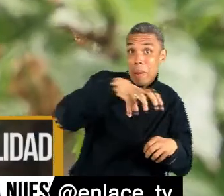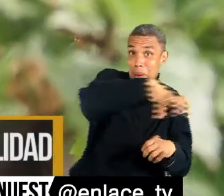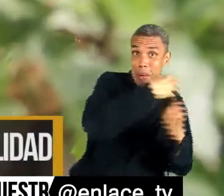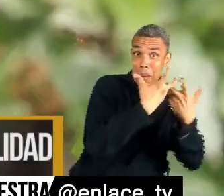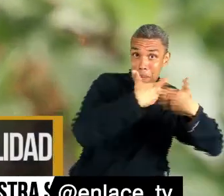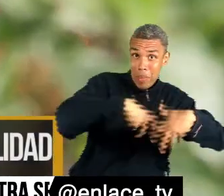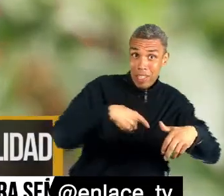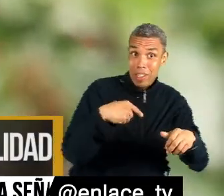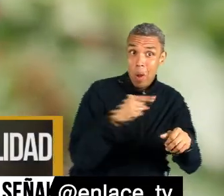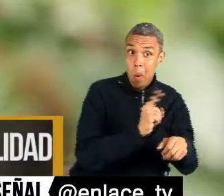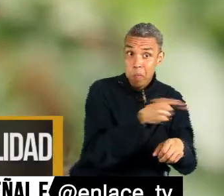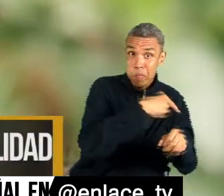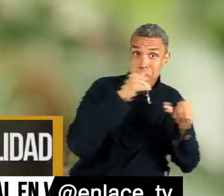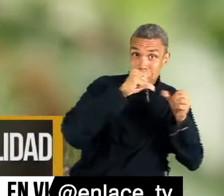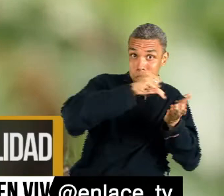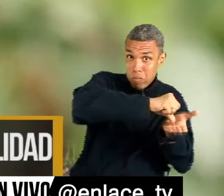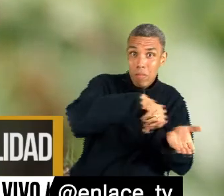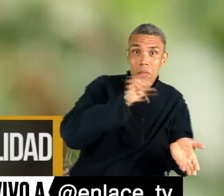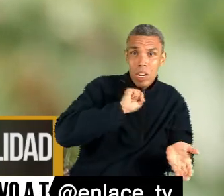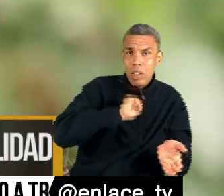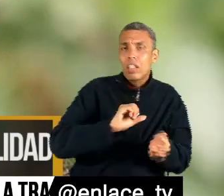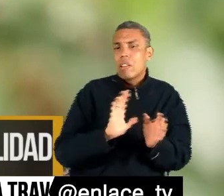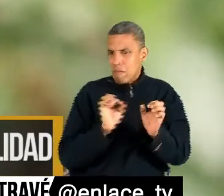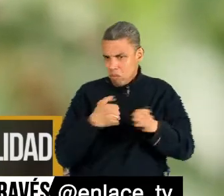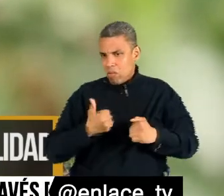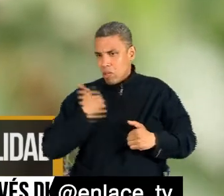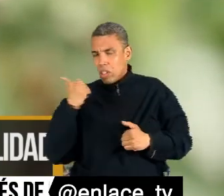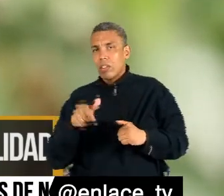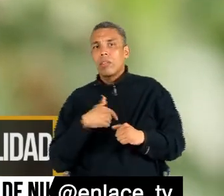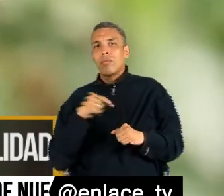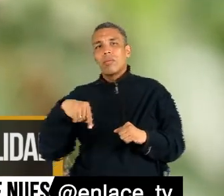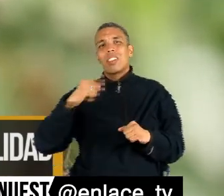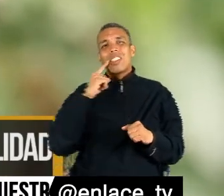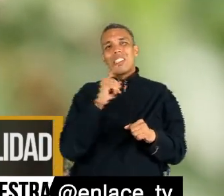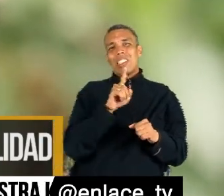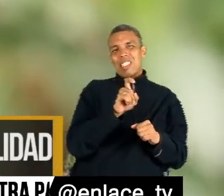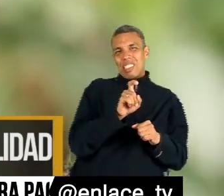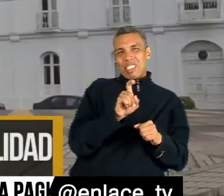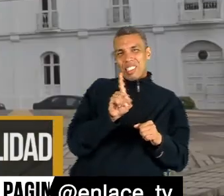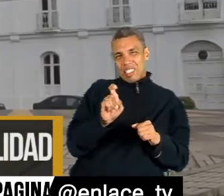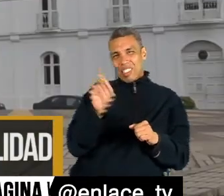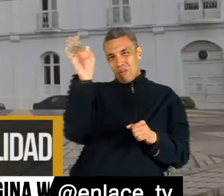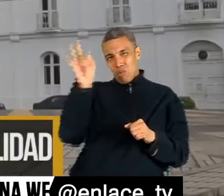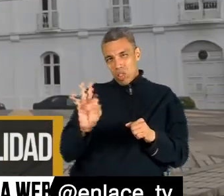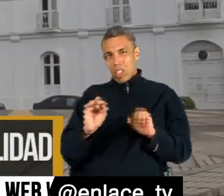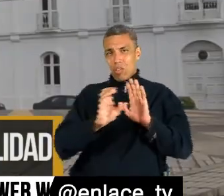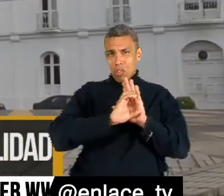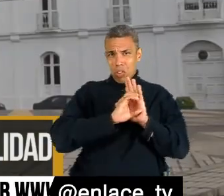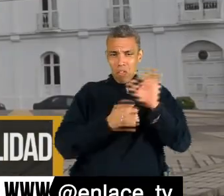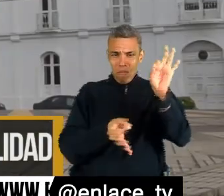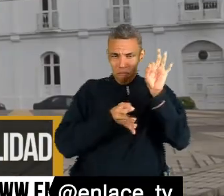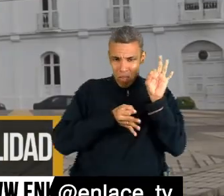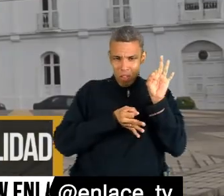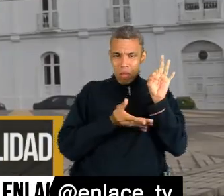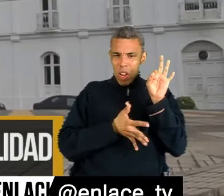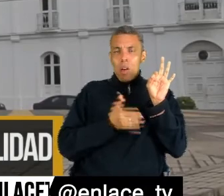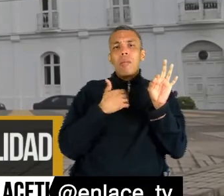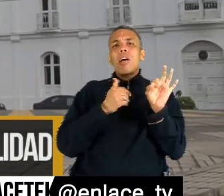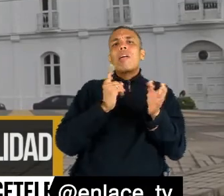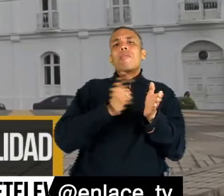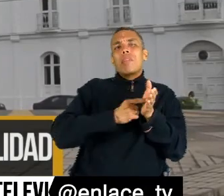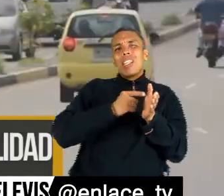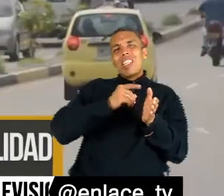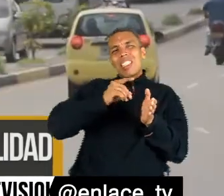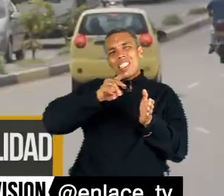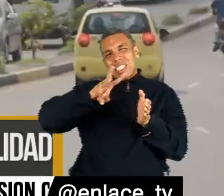datos revelados de enero a marzo del presente año, el 66% de certificados de territorialidad, que equivalen a 1.323